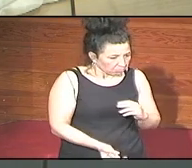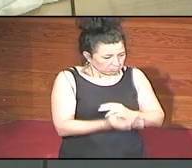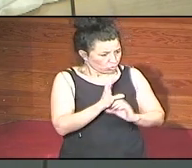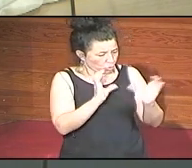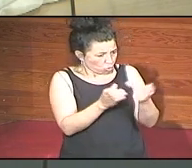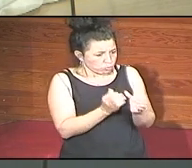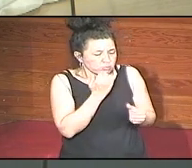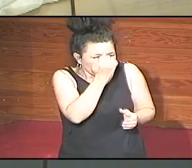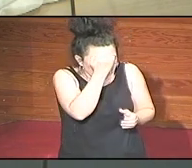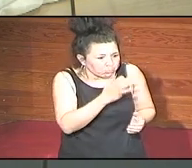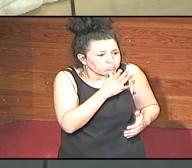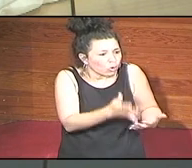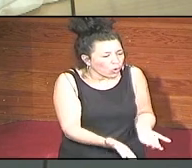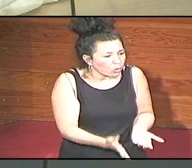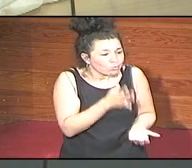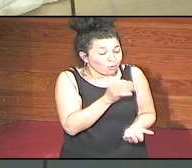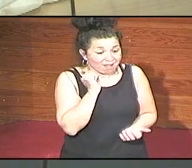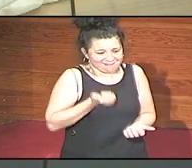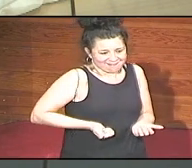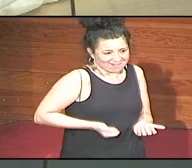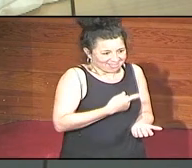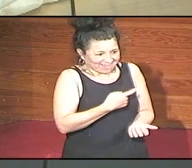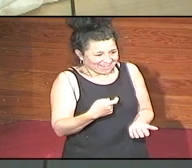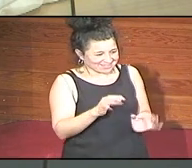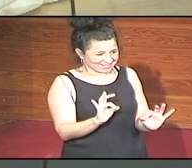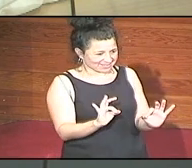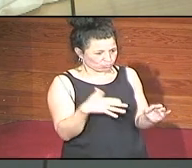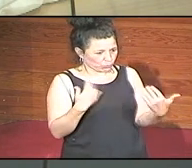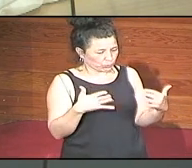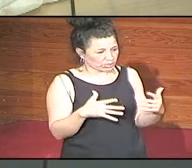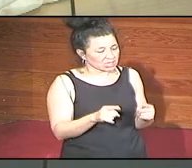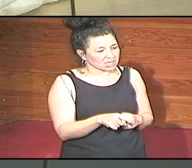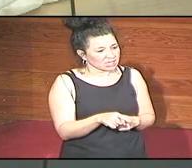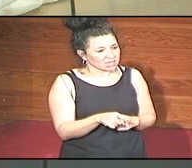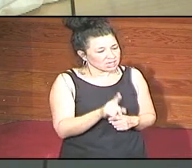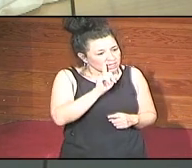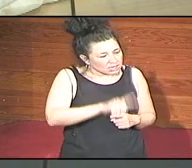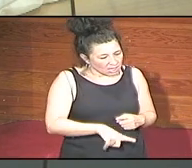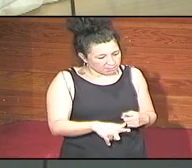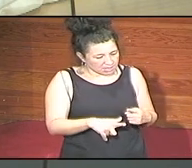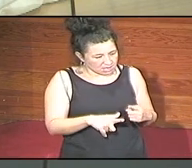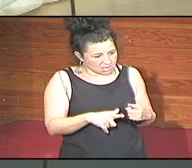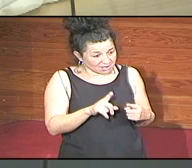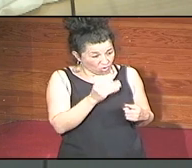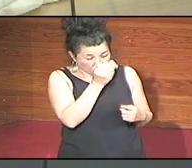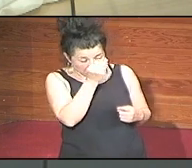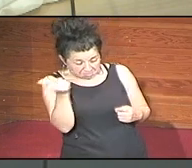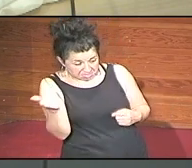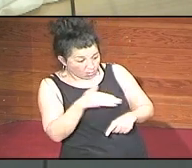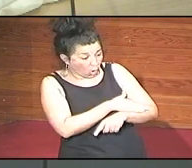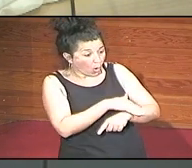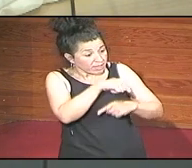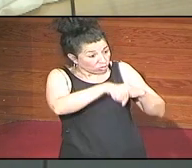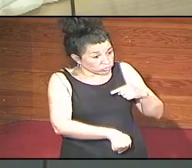porque hay unas hay una riqueza allí de gas tremenda es verdad que también se junta que hay un olvido porque el gobierno está en el sur